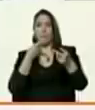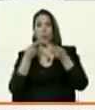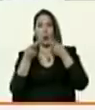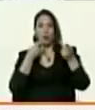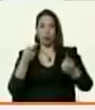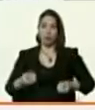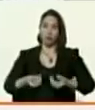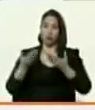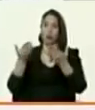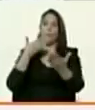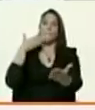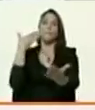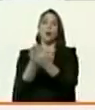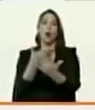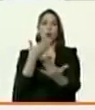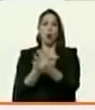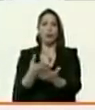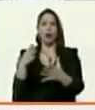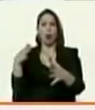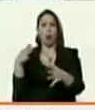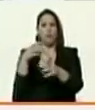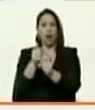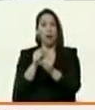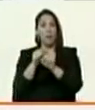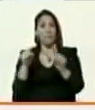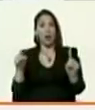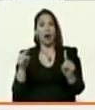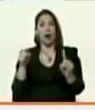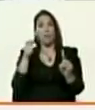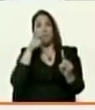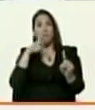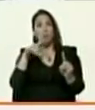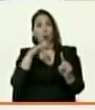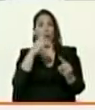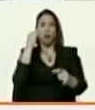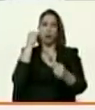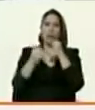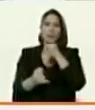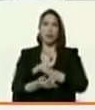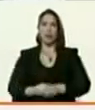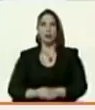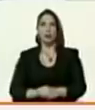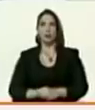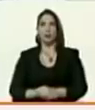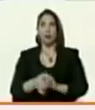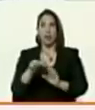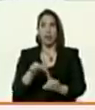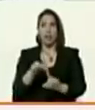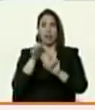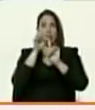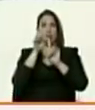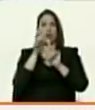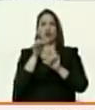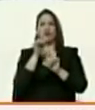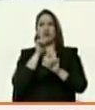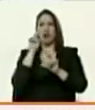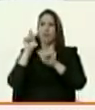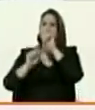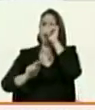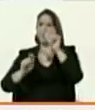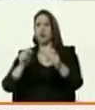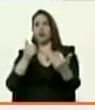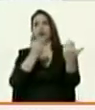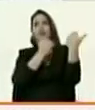entregar propuestas creíbles para que el pueblo termine eligiendo a sus representantes,